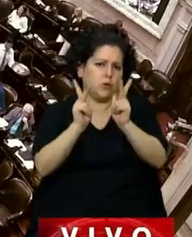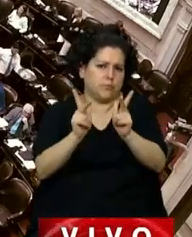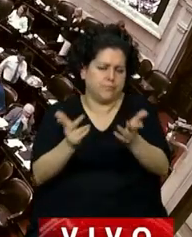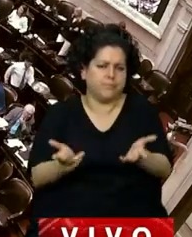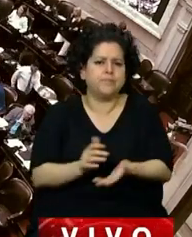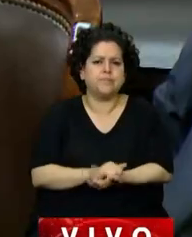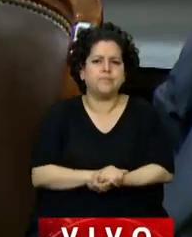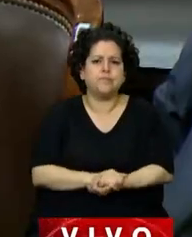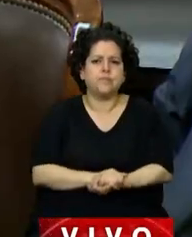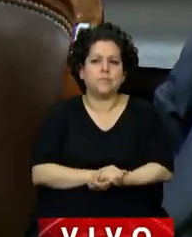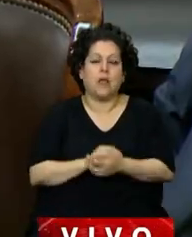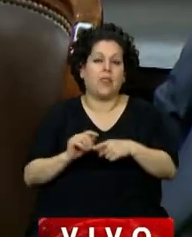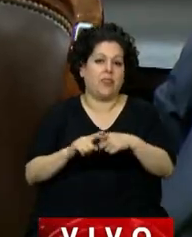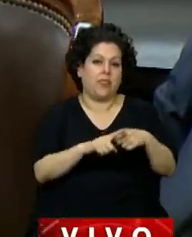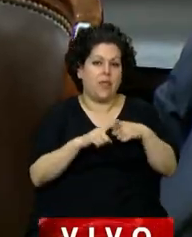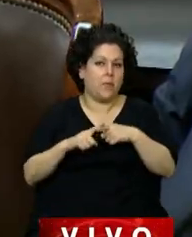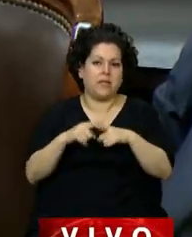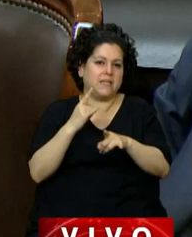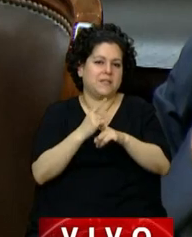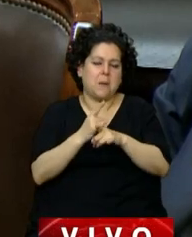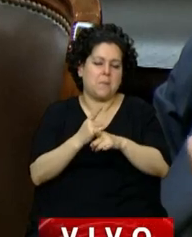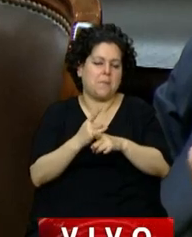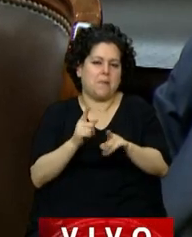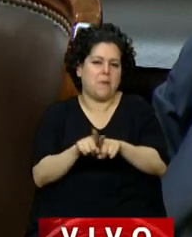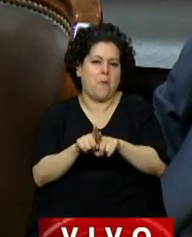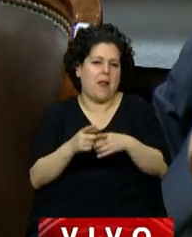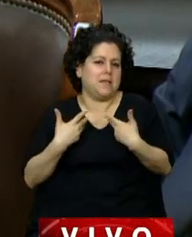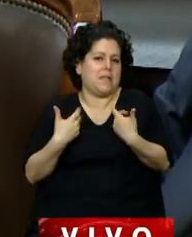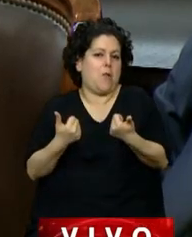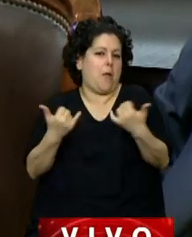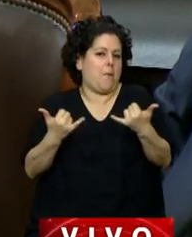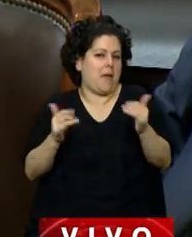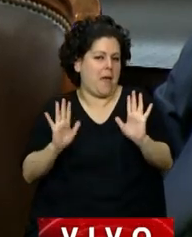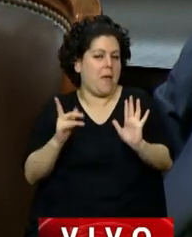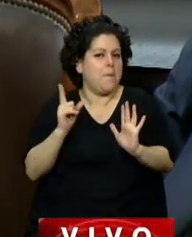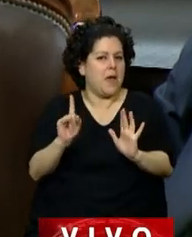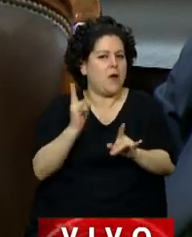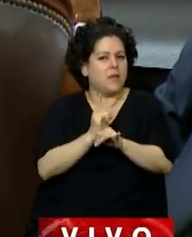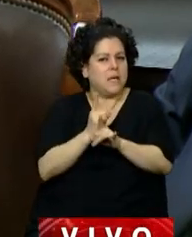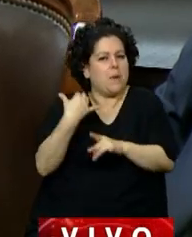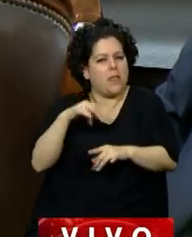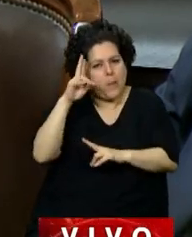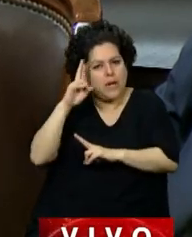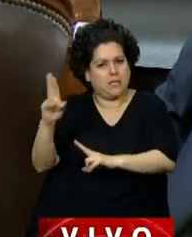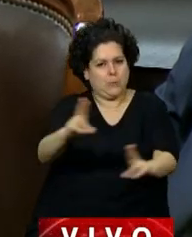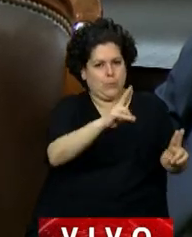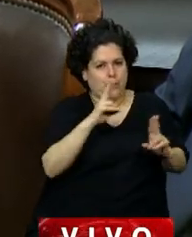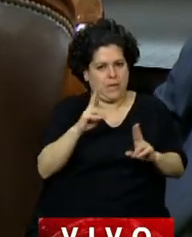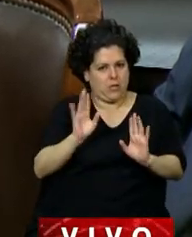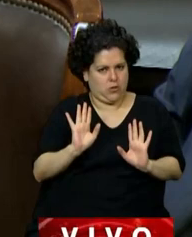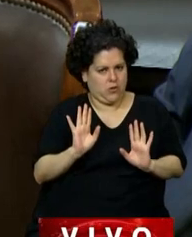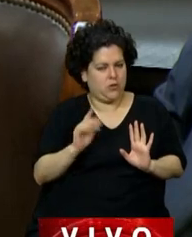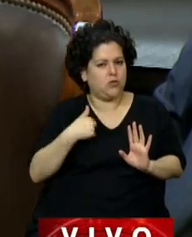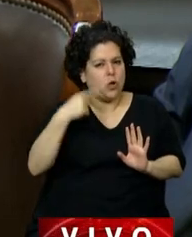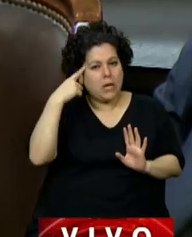que todo debate Es saludable siempre y cuando se haga con respeto así que espero que dentro de